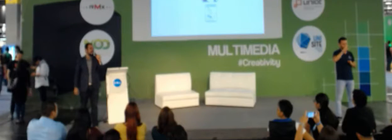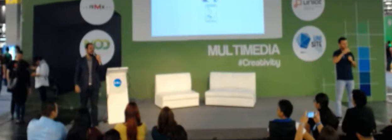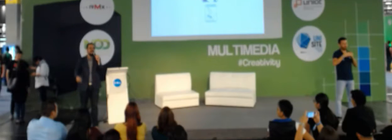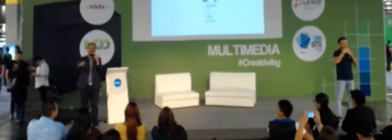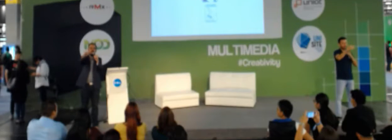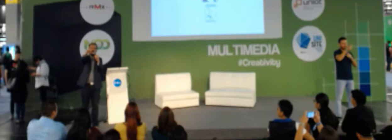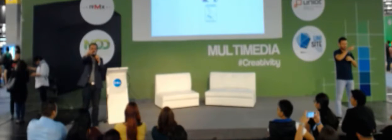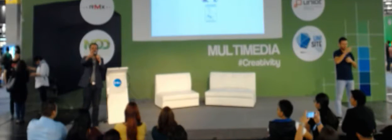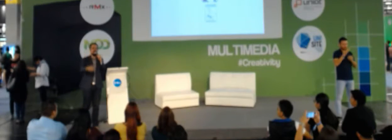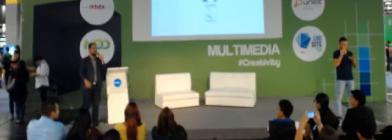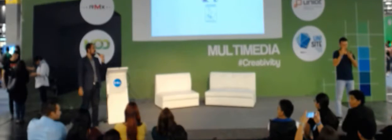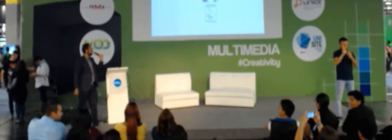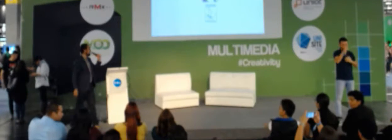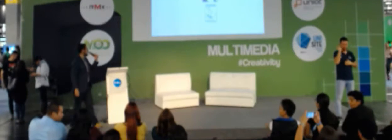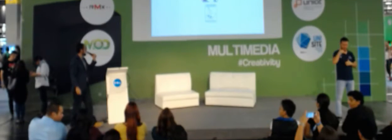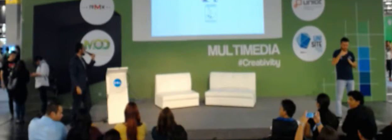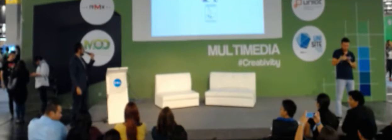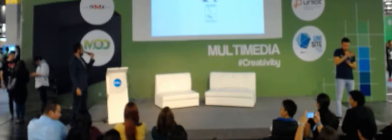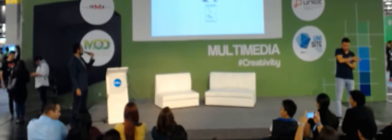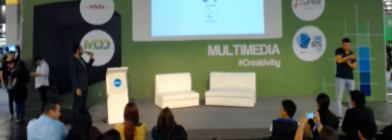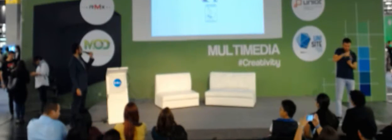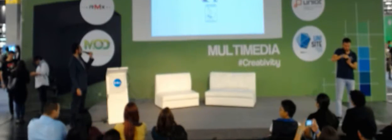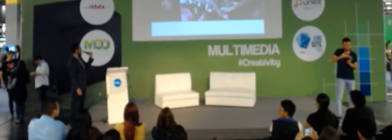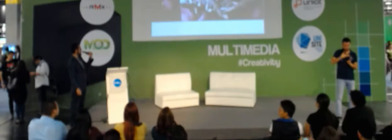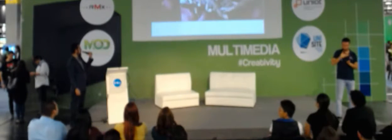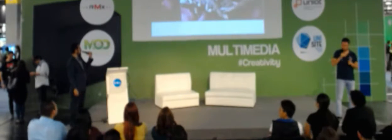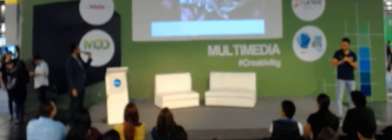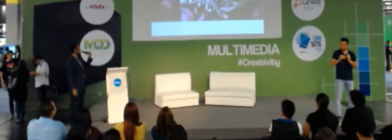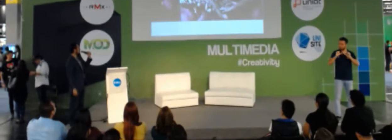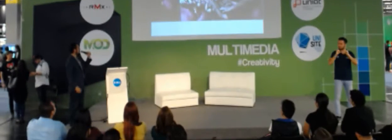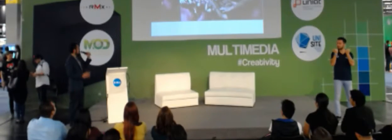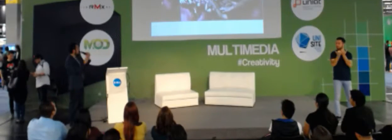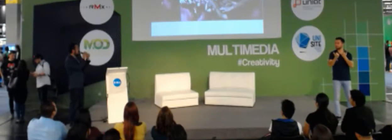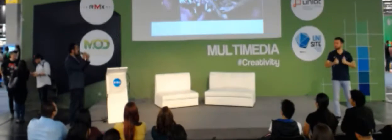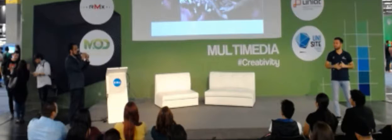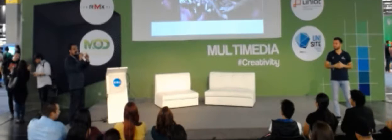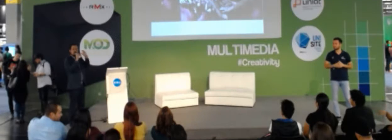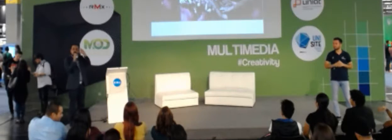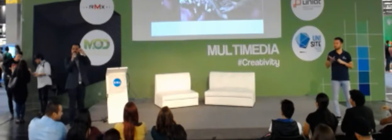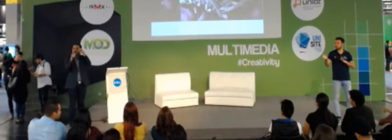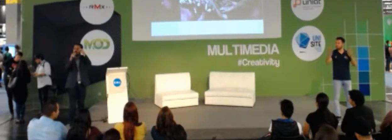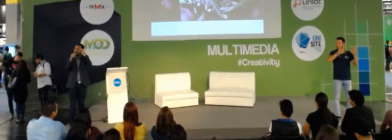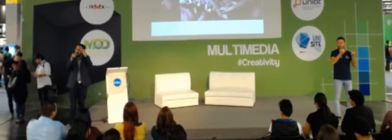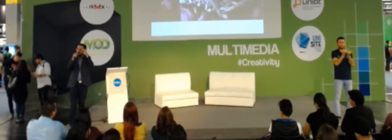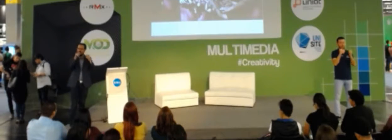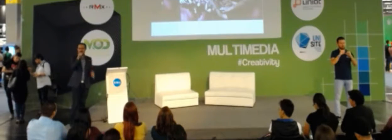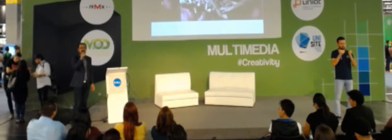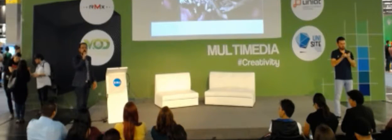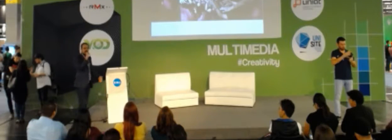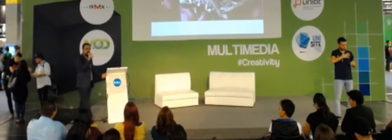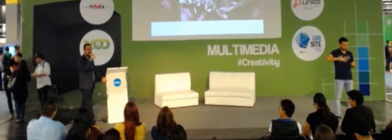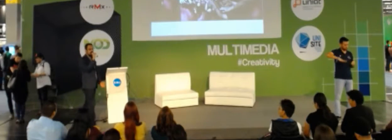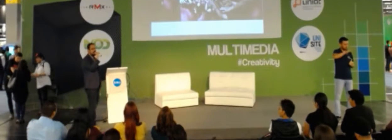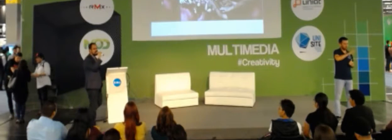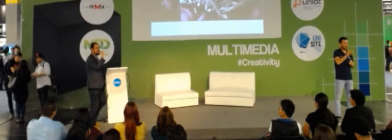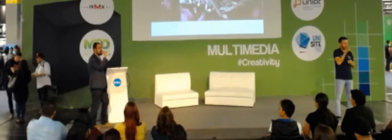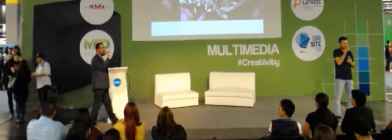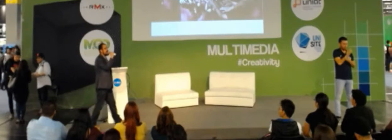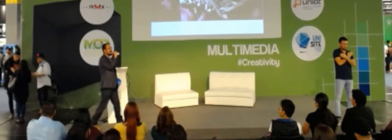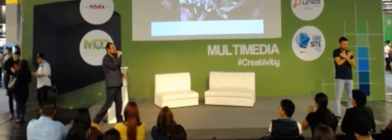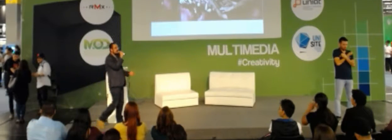de la Universidad de Guadalajara. Vamos al siguiente, por favor. Nosotros, como Asociación Civil Educación